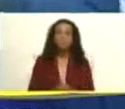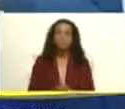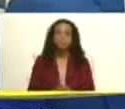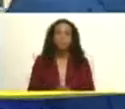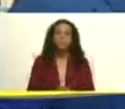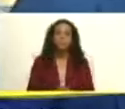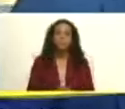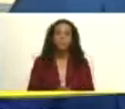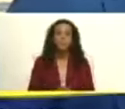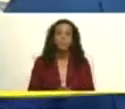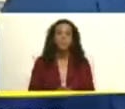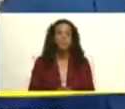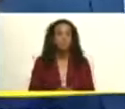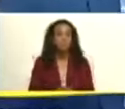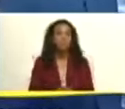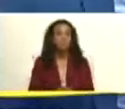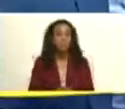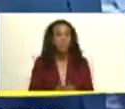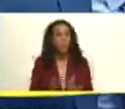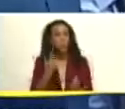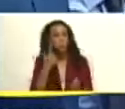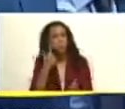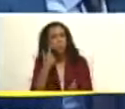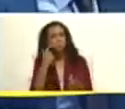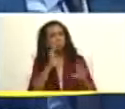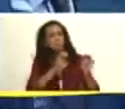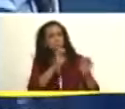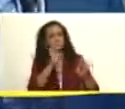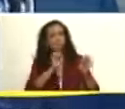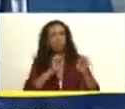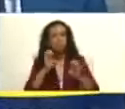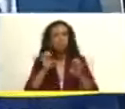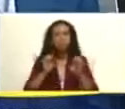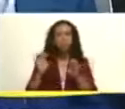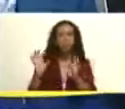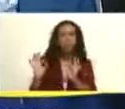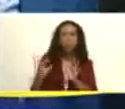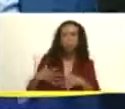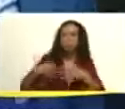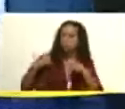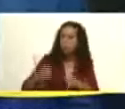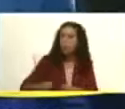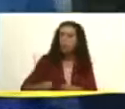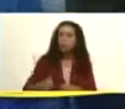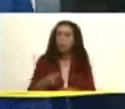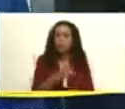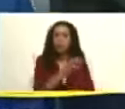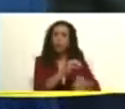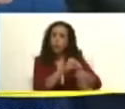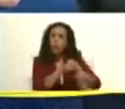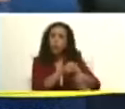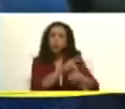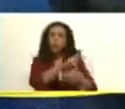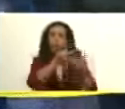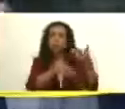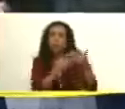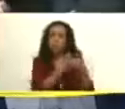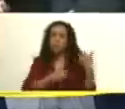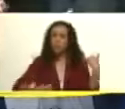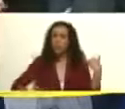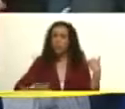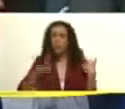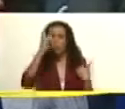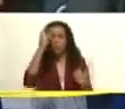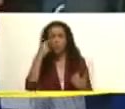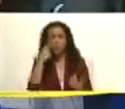Así que es muy importante seguir consolidando, señora vicepresidenta,